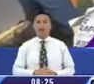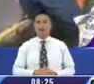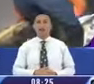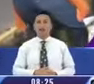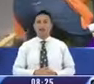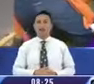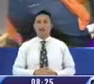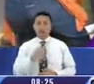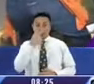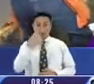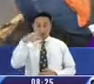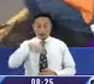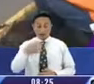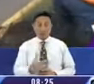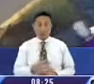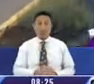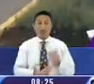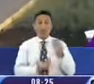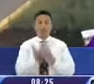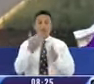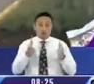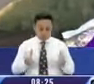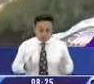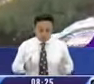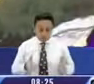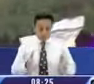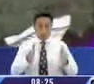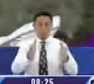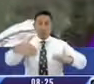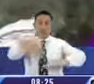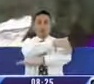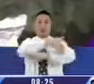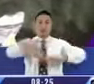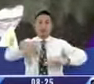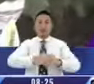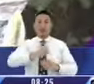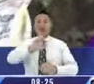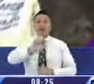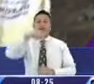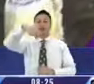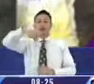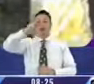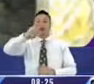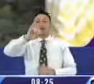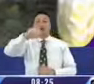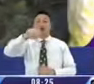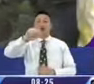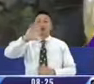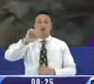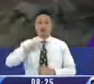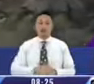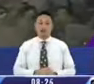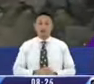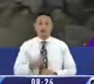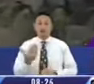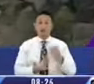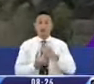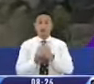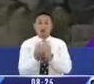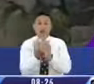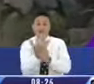estamos conformando un nuevo bulevar aquí en la avenida Equinoccial. Es una jardinera nueva. Sí, cuando se